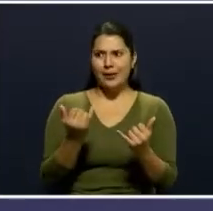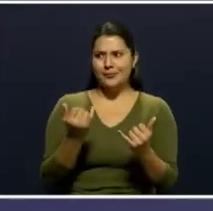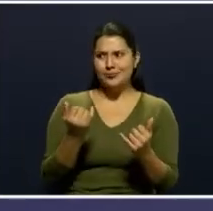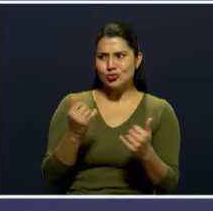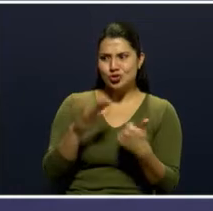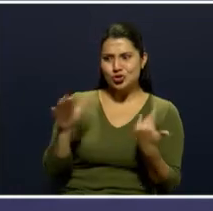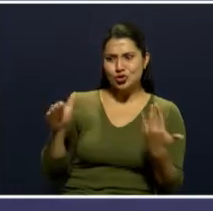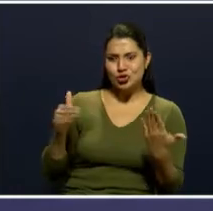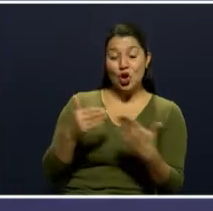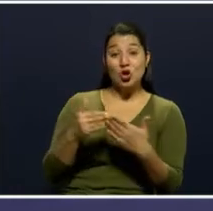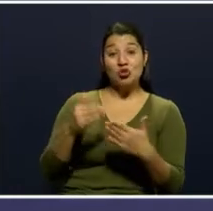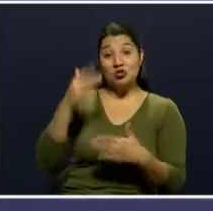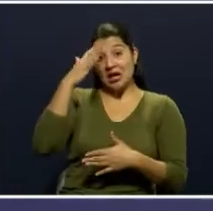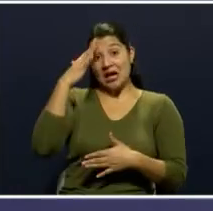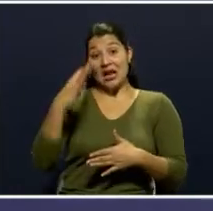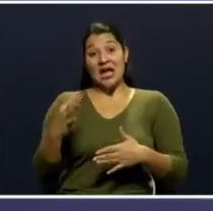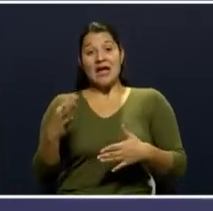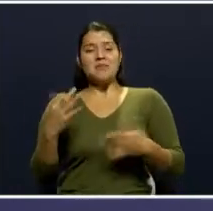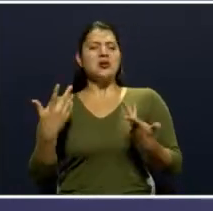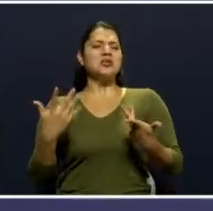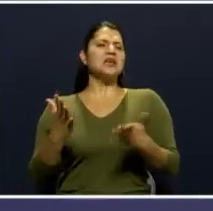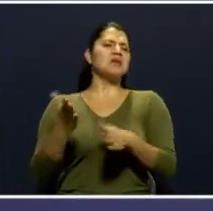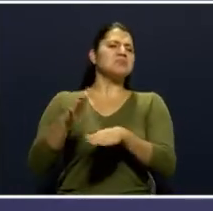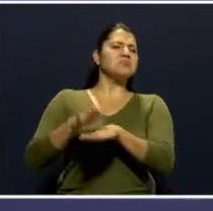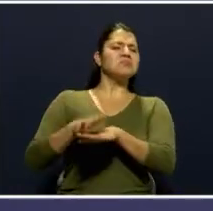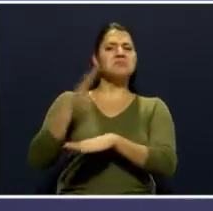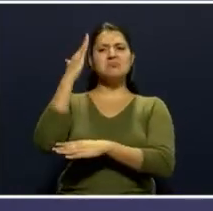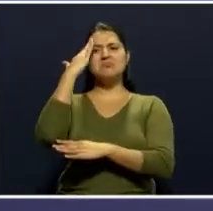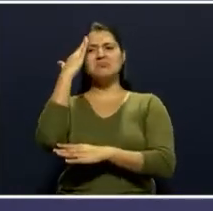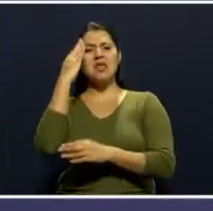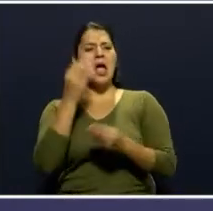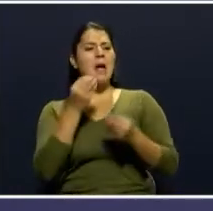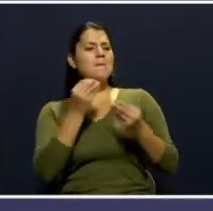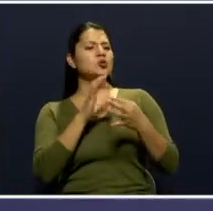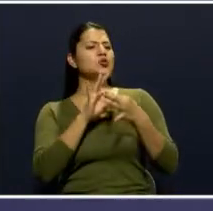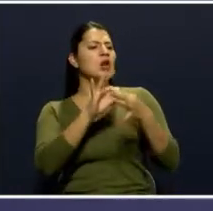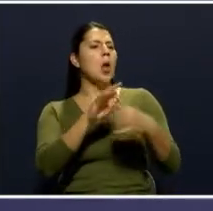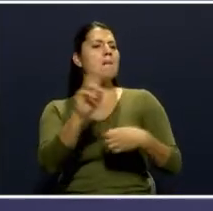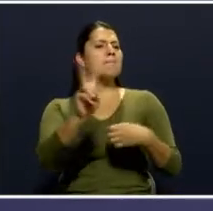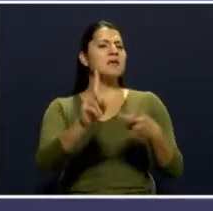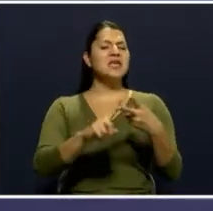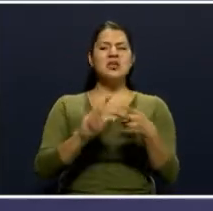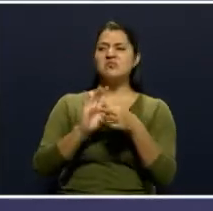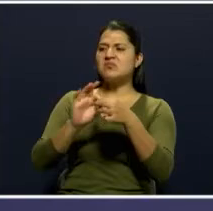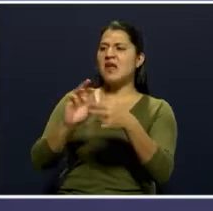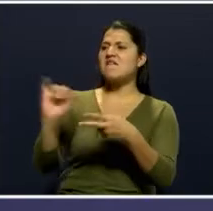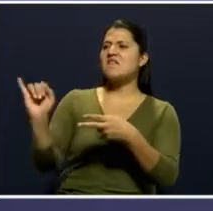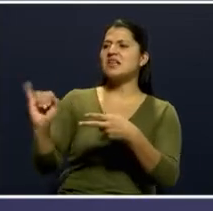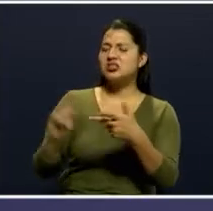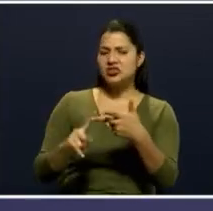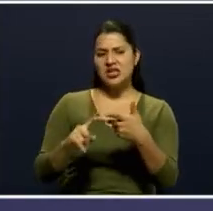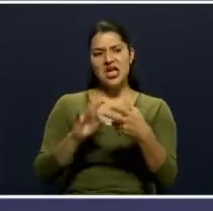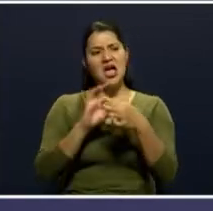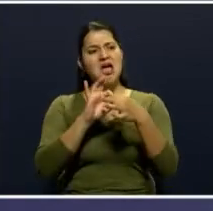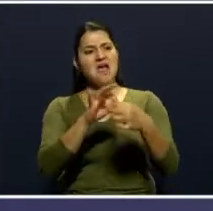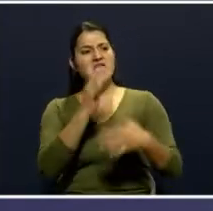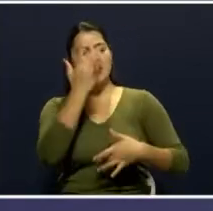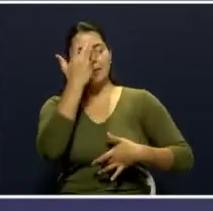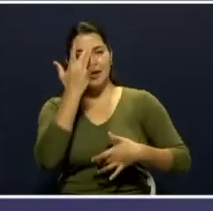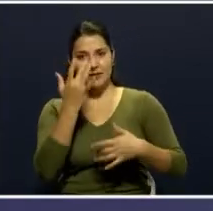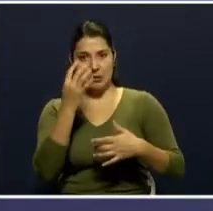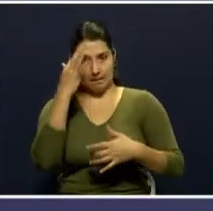volvimos expertos en virus y que sabemos mucho sobre infectología, sobre epidemiología.